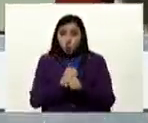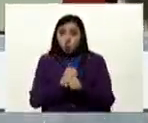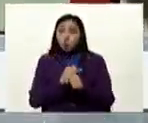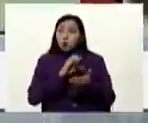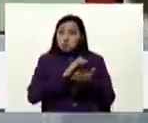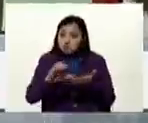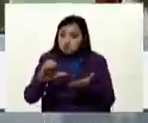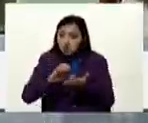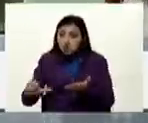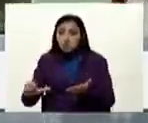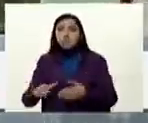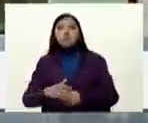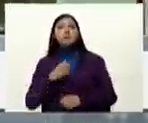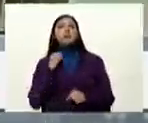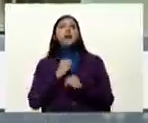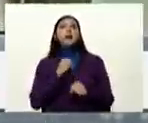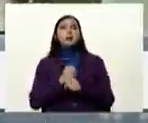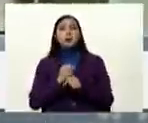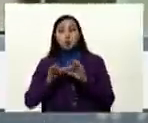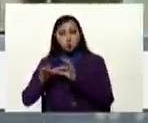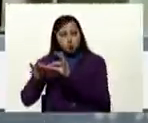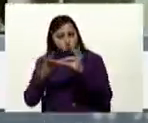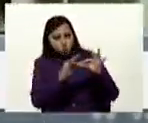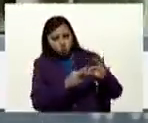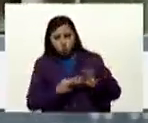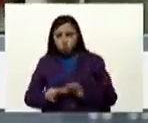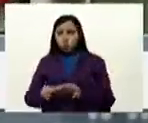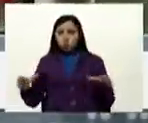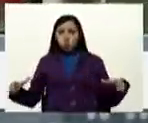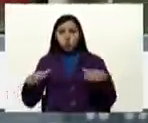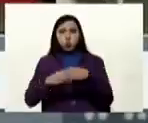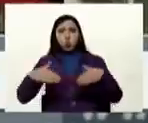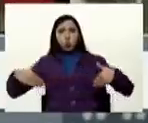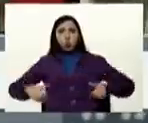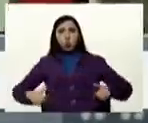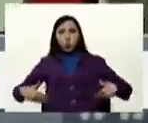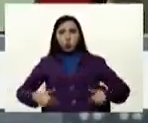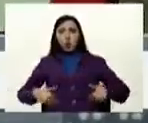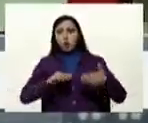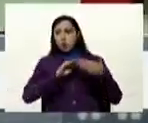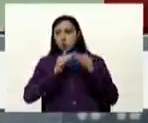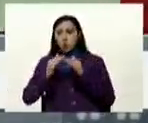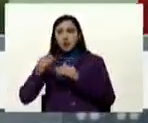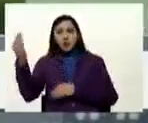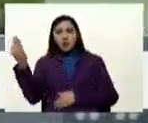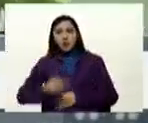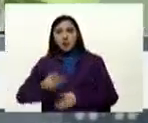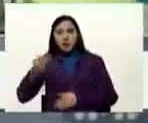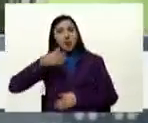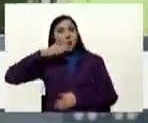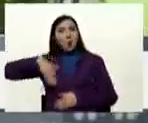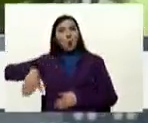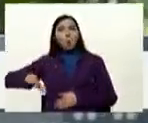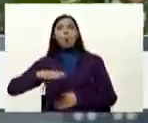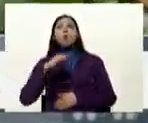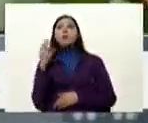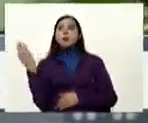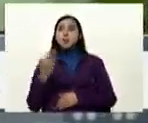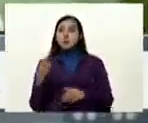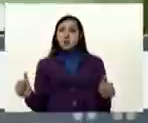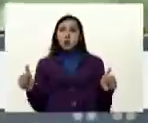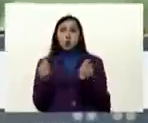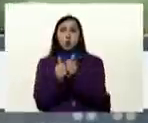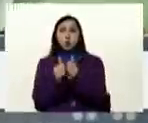invertir, trabajar, unir esfuerzos, con la comunidad siempre, con el poder popular siempre. Esa